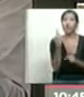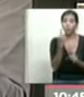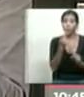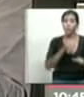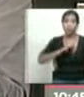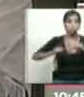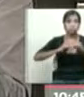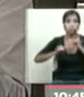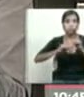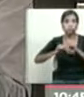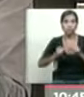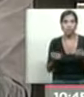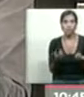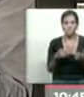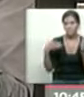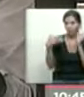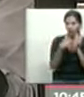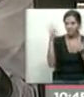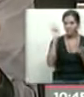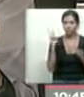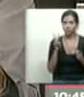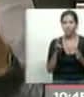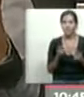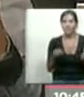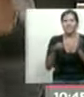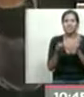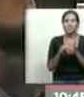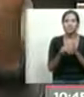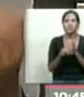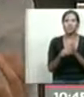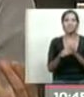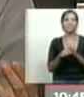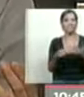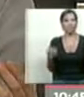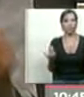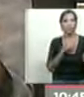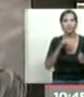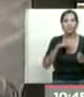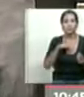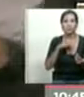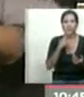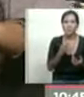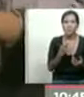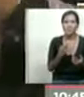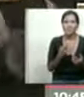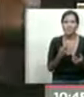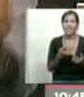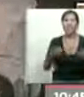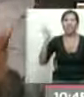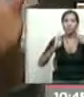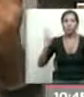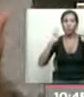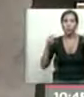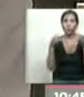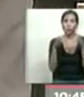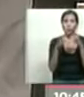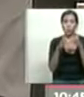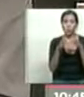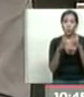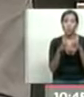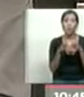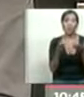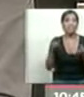de, vamos a meternos con Venezuela. ¿Y de dónde salió? Es que cuando nosotros dijimos que salió el supuesto grupo de Lima que se iba a